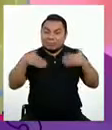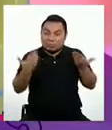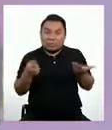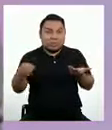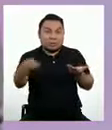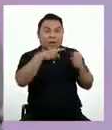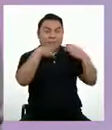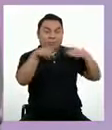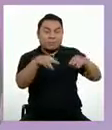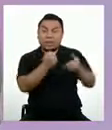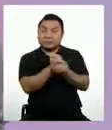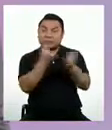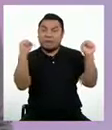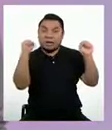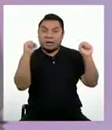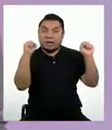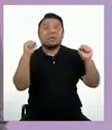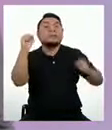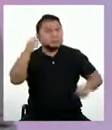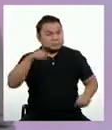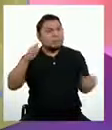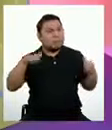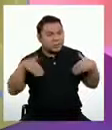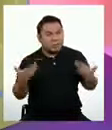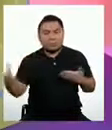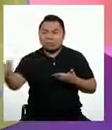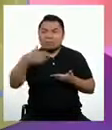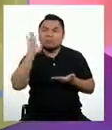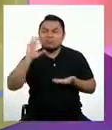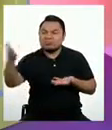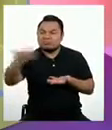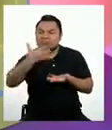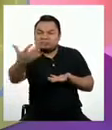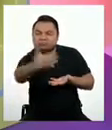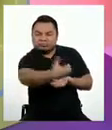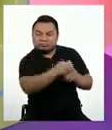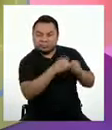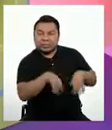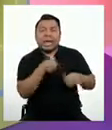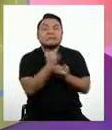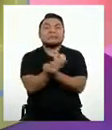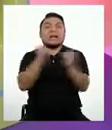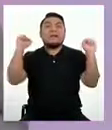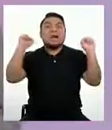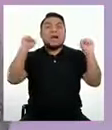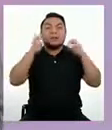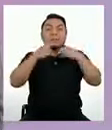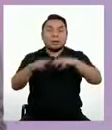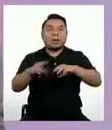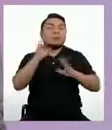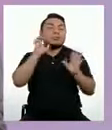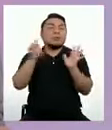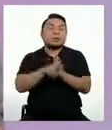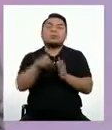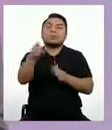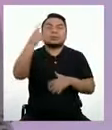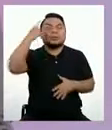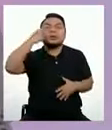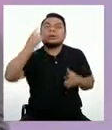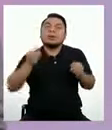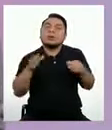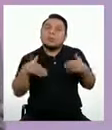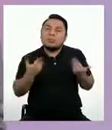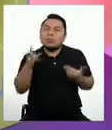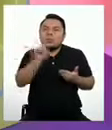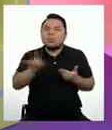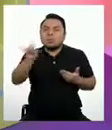los océanos? Sí, podemos salvar los océanos porque de esta manera cada uno empieza a conocer, por ejemplo, qué cosas puede